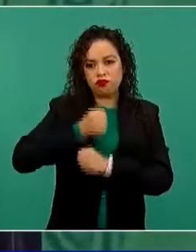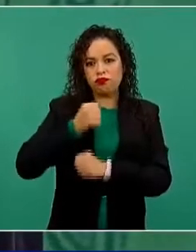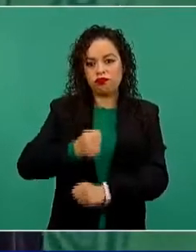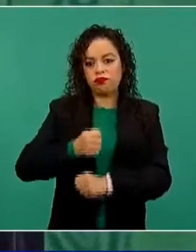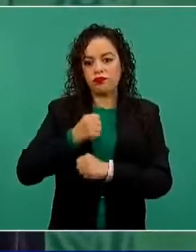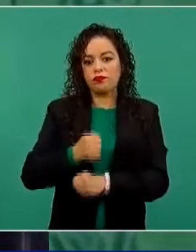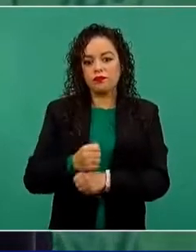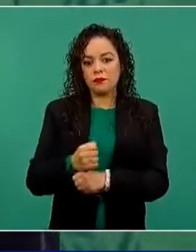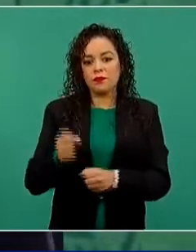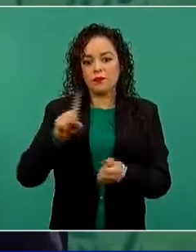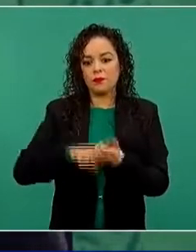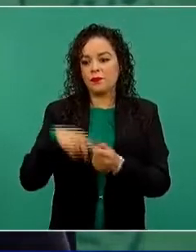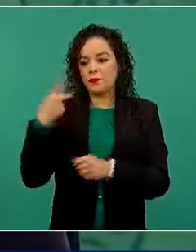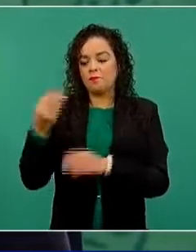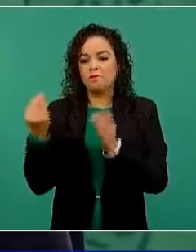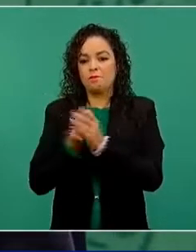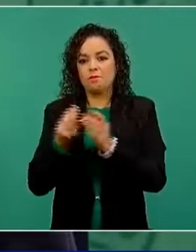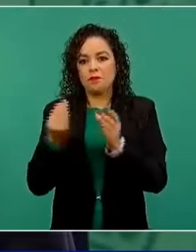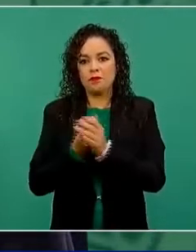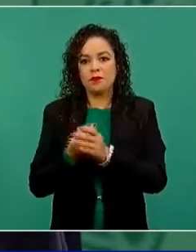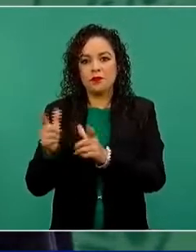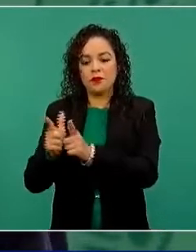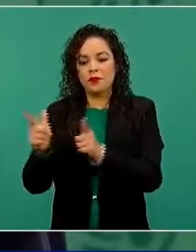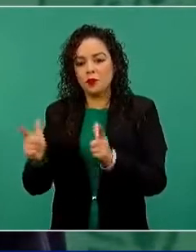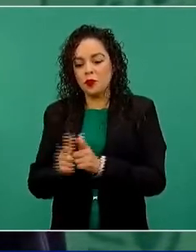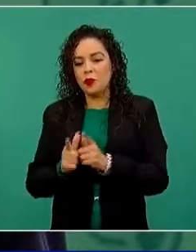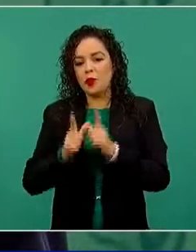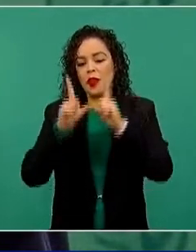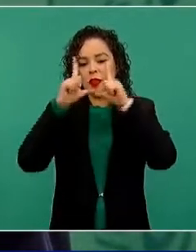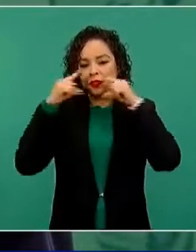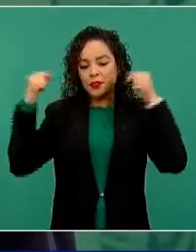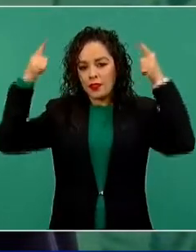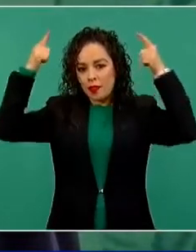los zapatistas, los villistas, los carrancistas.